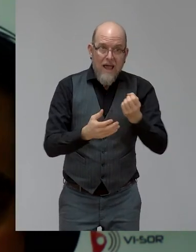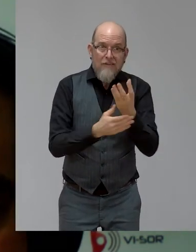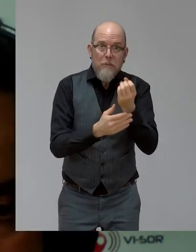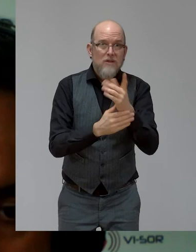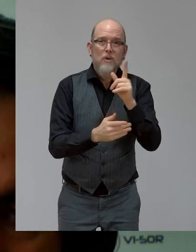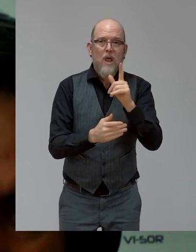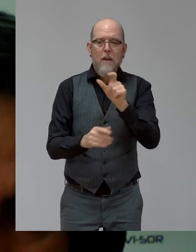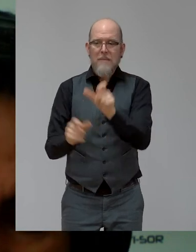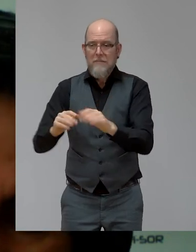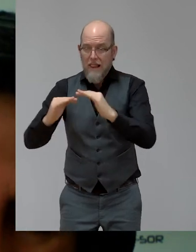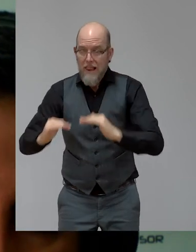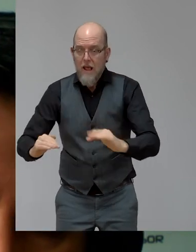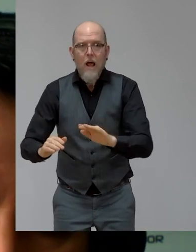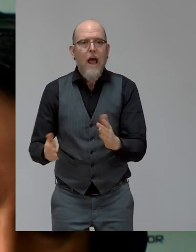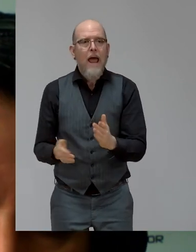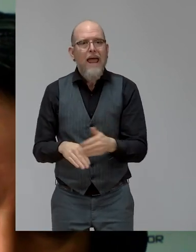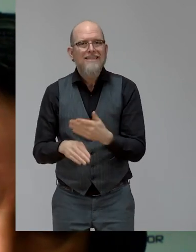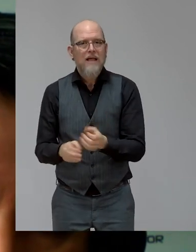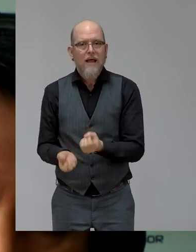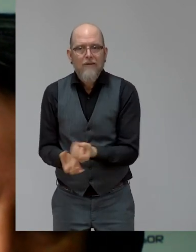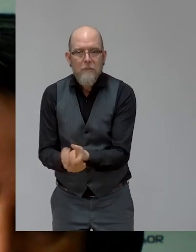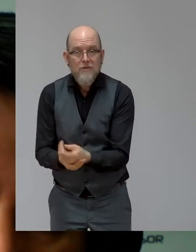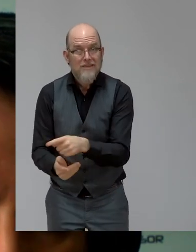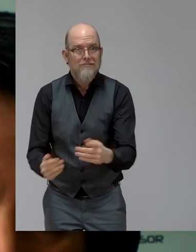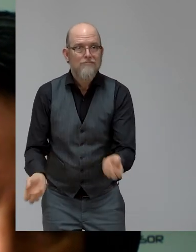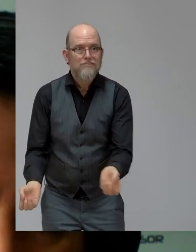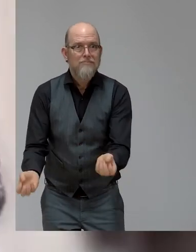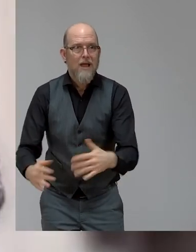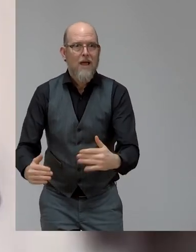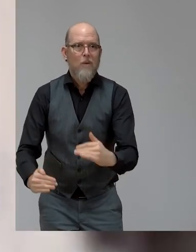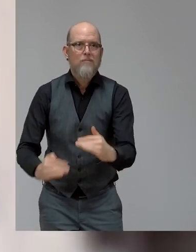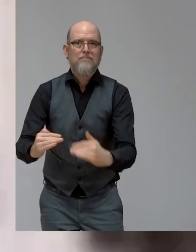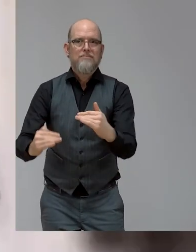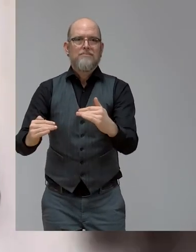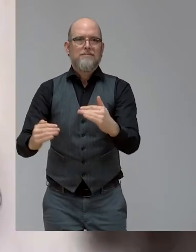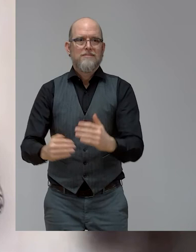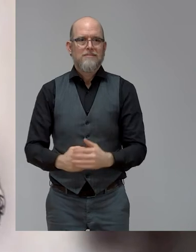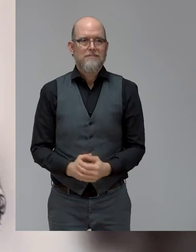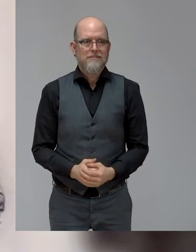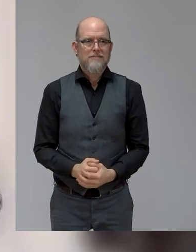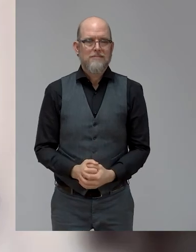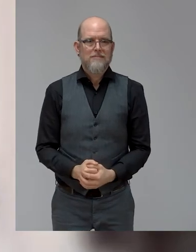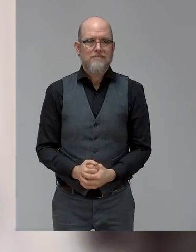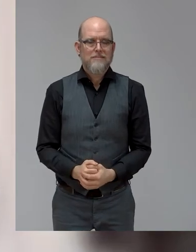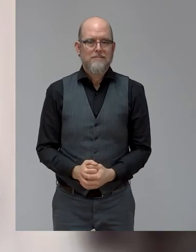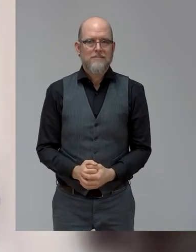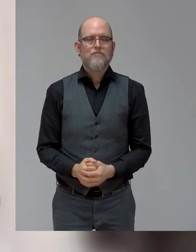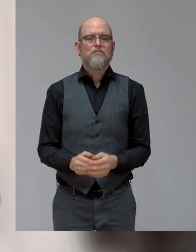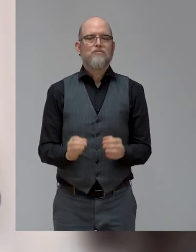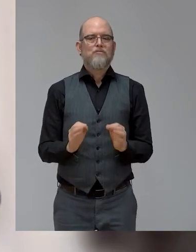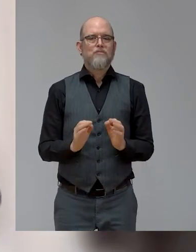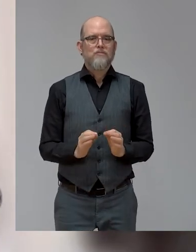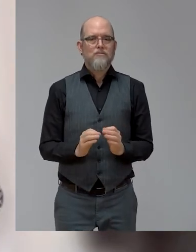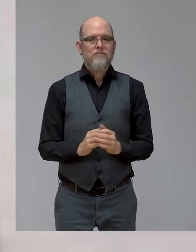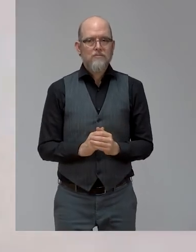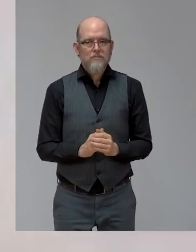Por último, la relevancia del sector público, como ya se ha mencionado, está en su capacidad para brindar el apoyo económico